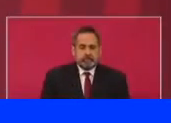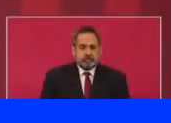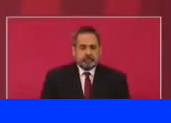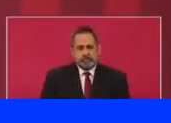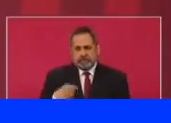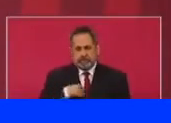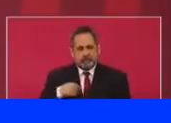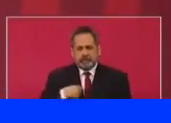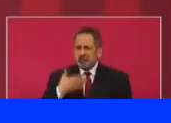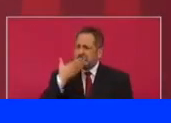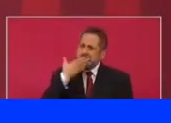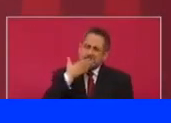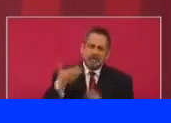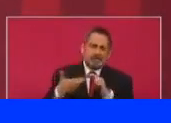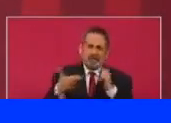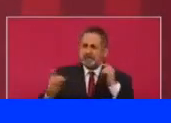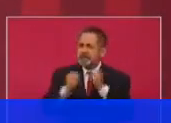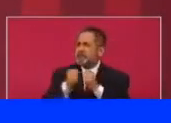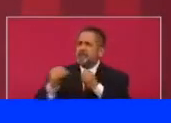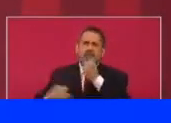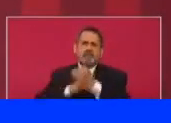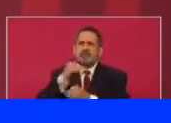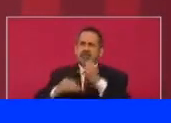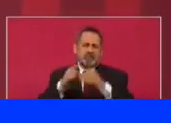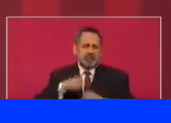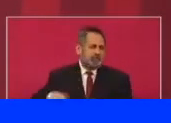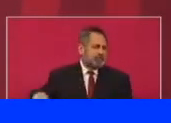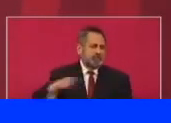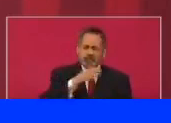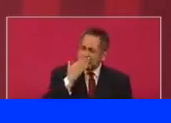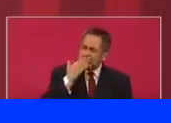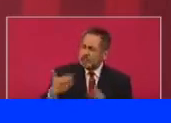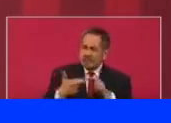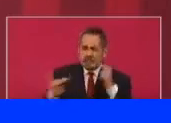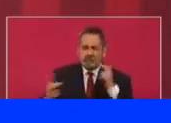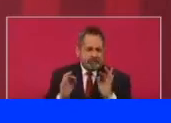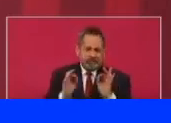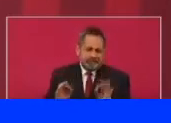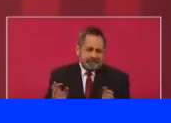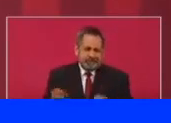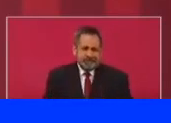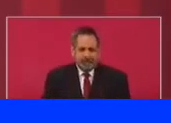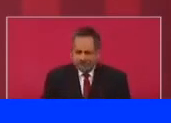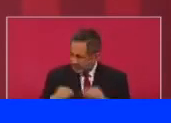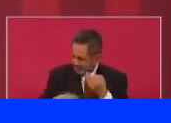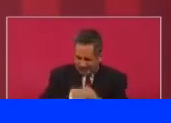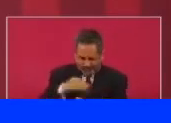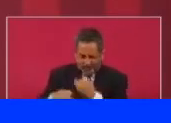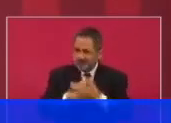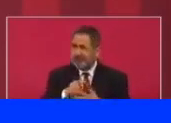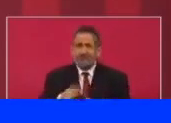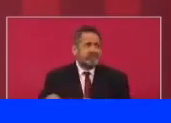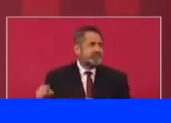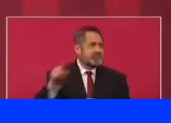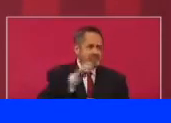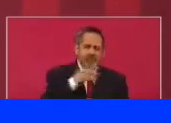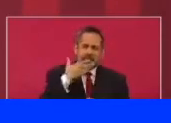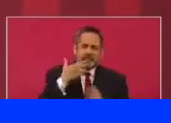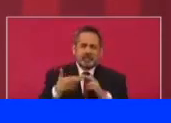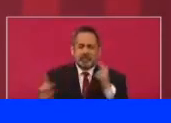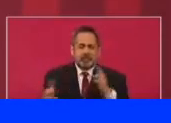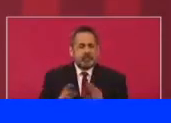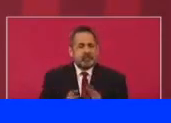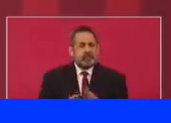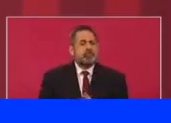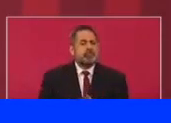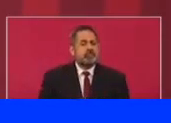preocupante hay un lado un convencimiento que va a parece que por encima de todo de cualquier principio